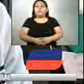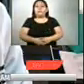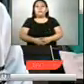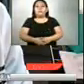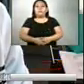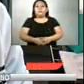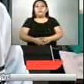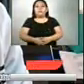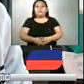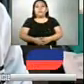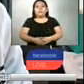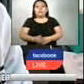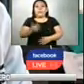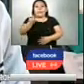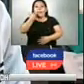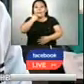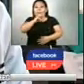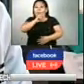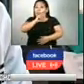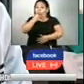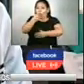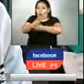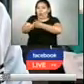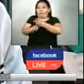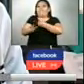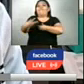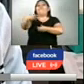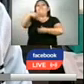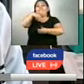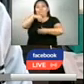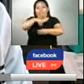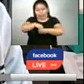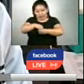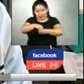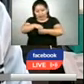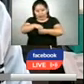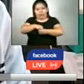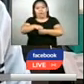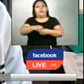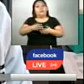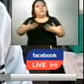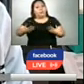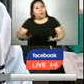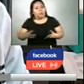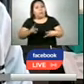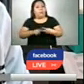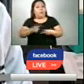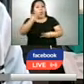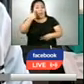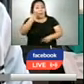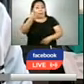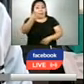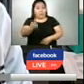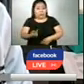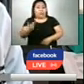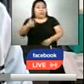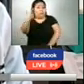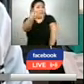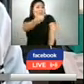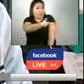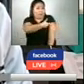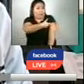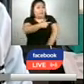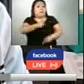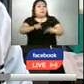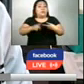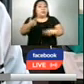Son dos diferentes virus que está atacando a la persona. Si la persona tiene la vacuna del flu y